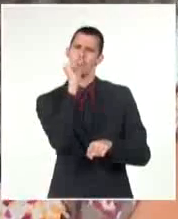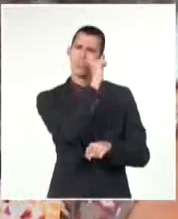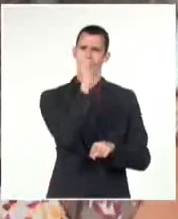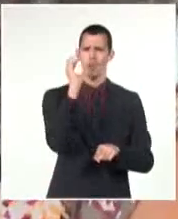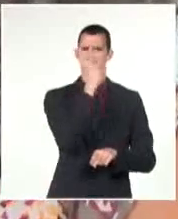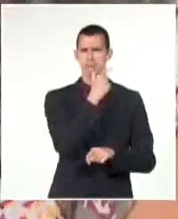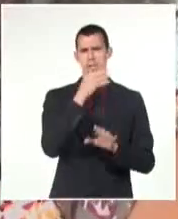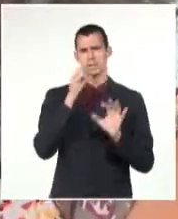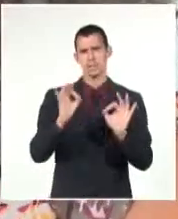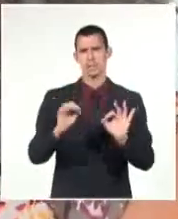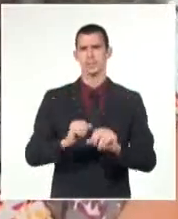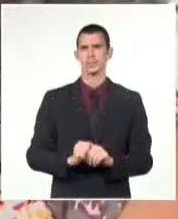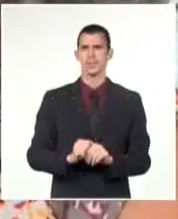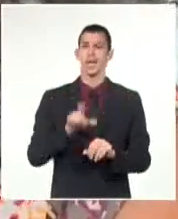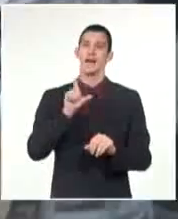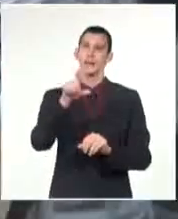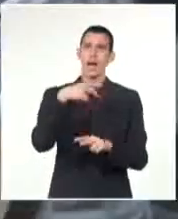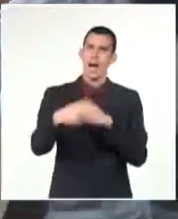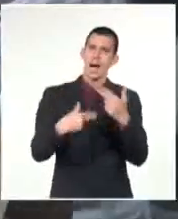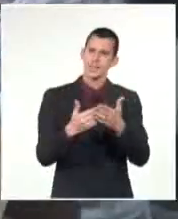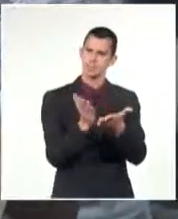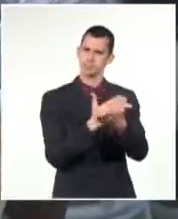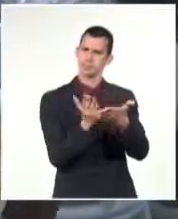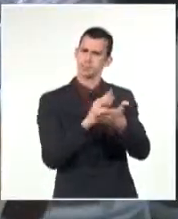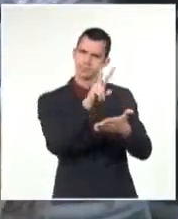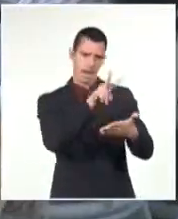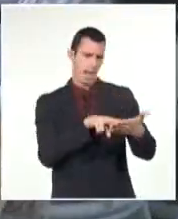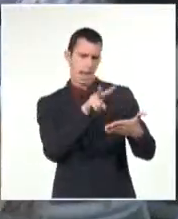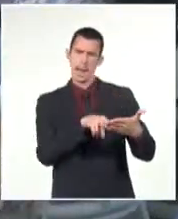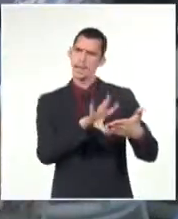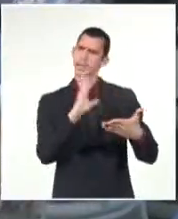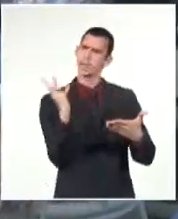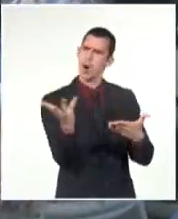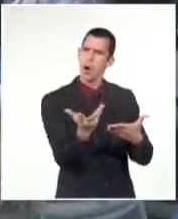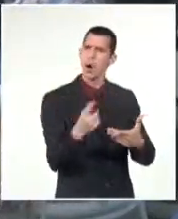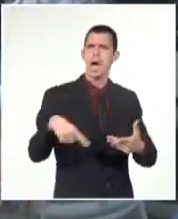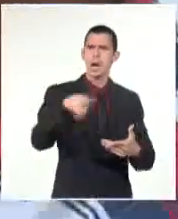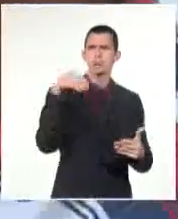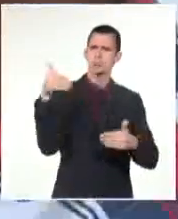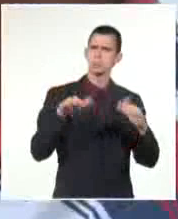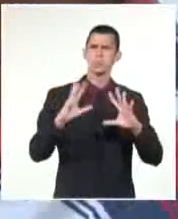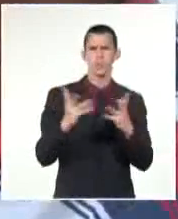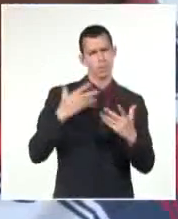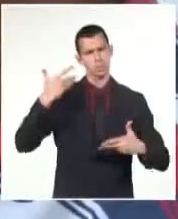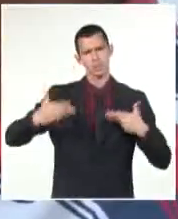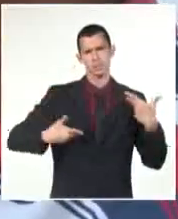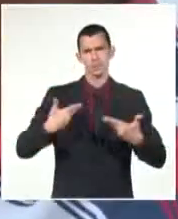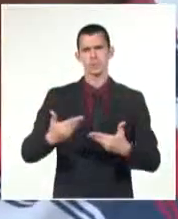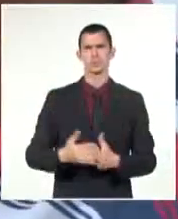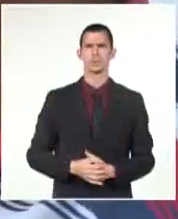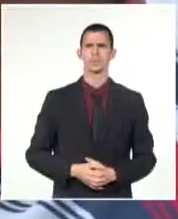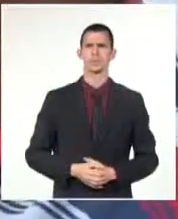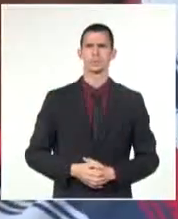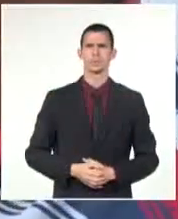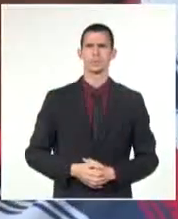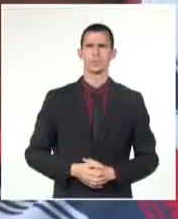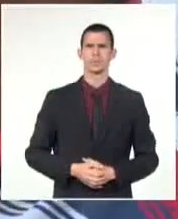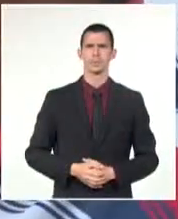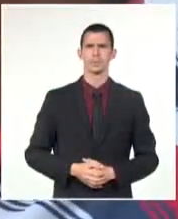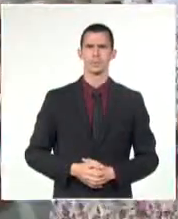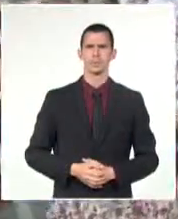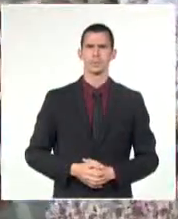el acercamiento entre obras, autores y públicos, en lo que resultó un verdadero acontecimiento cultural lleno de